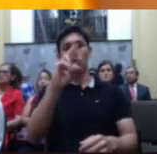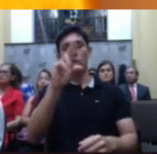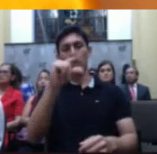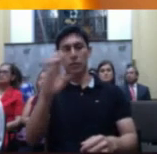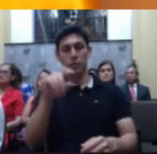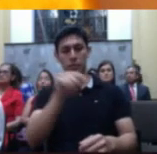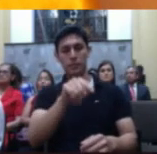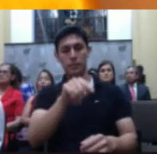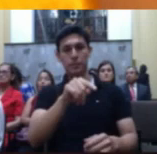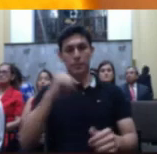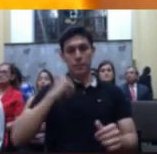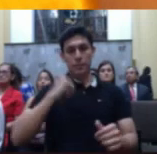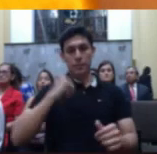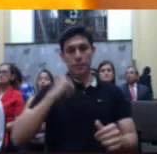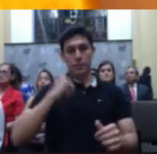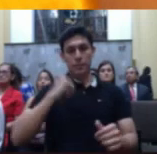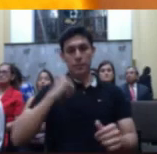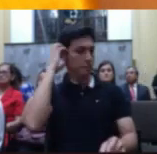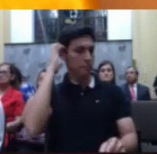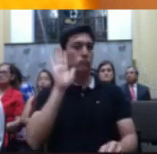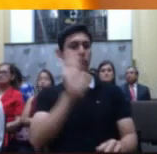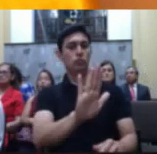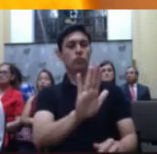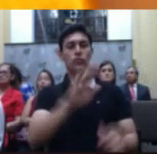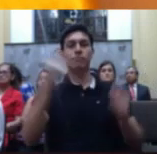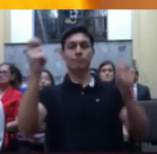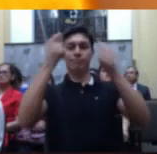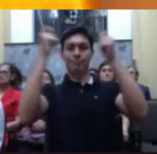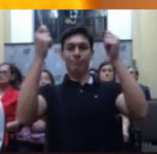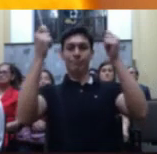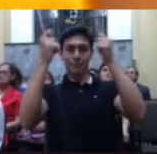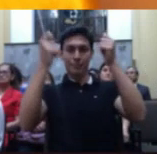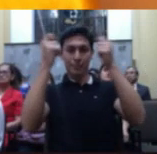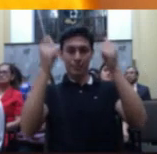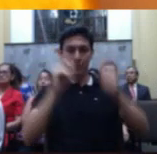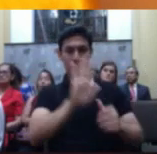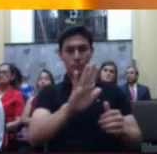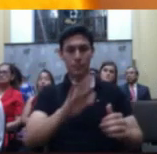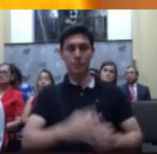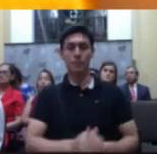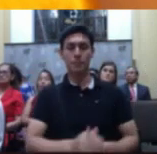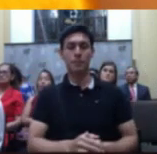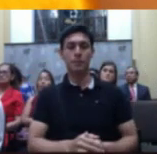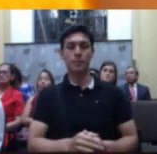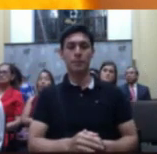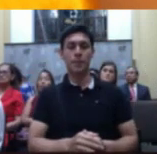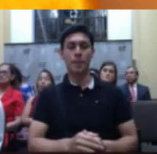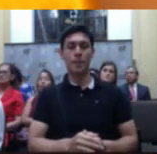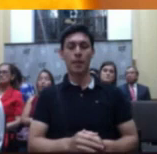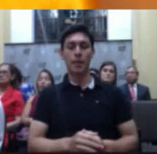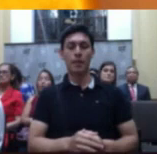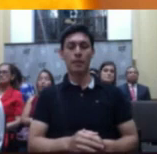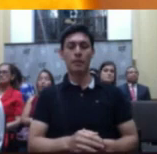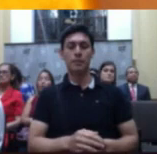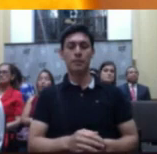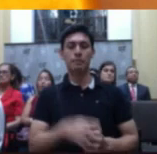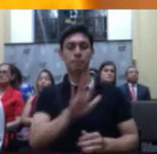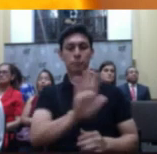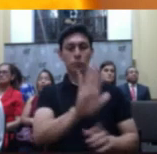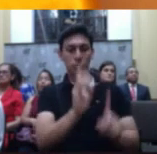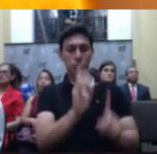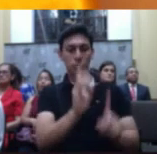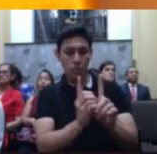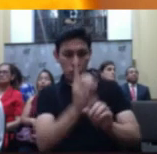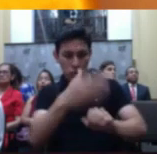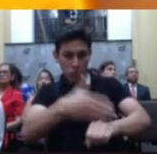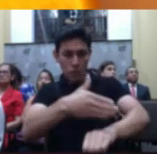al conmemorarse el 161º aniversario de vuestra creación. Al formular votos por el desarrollo y bienestar